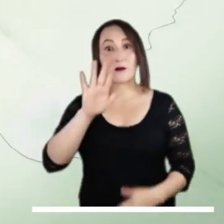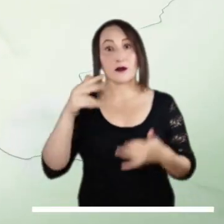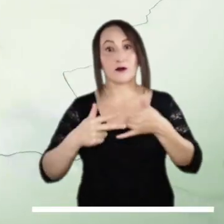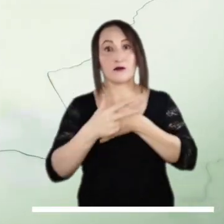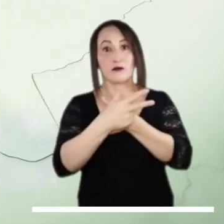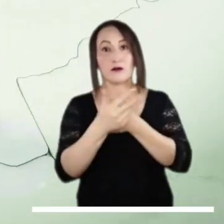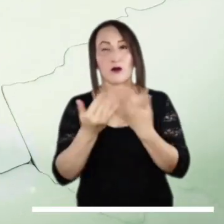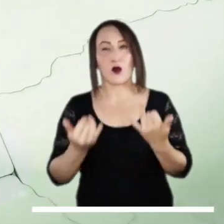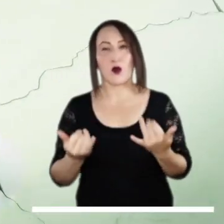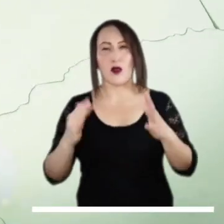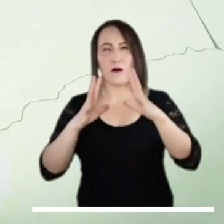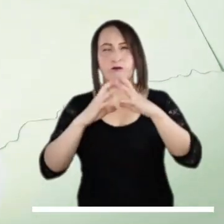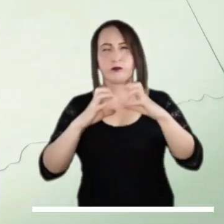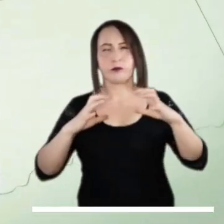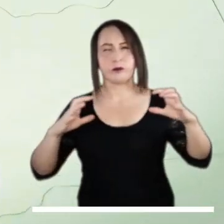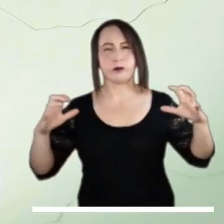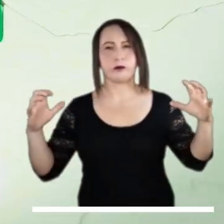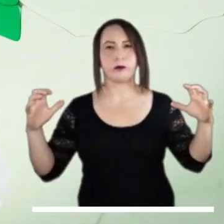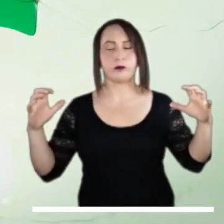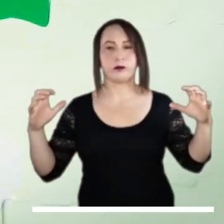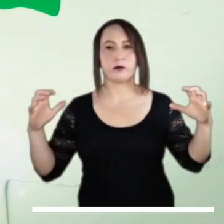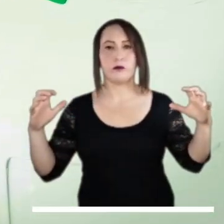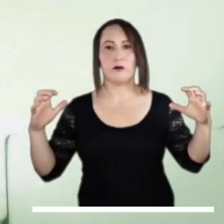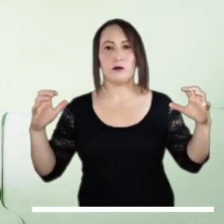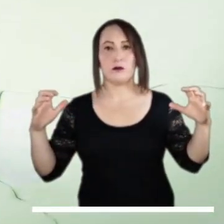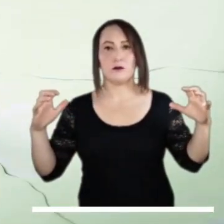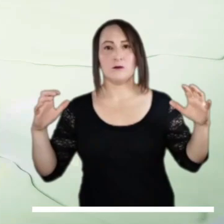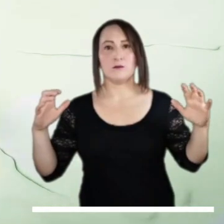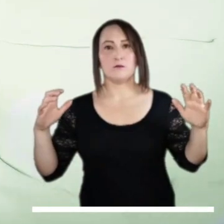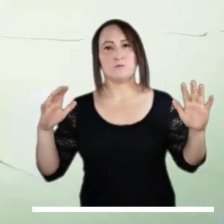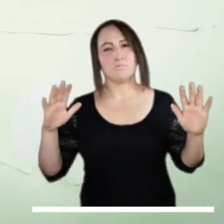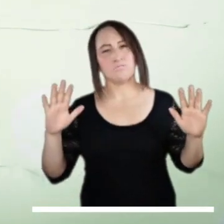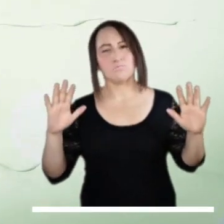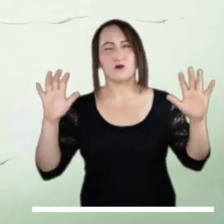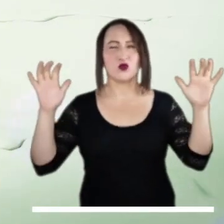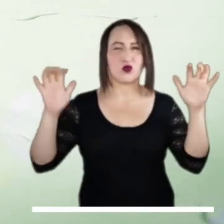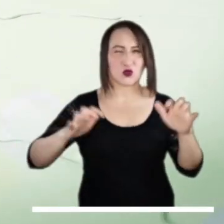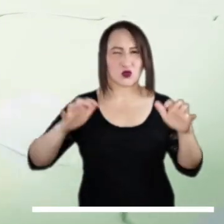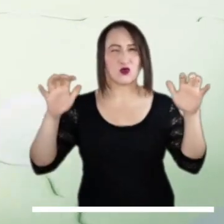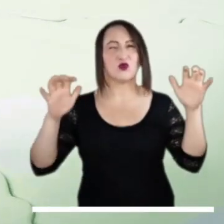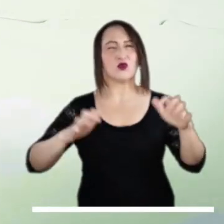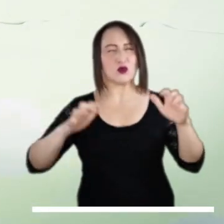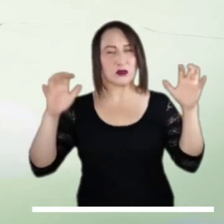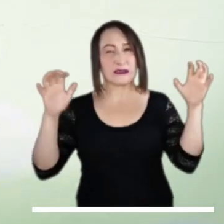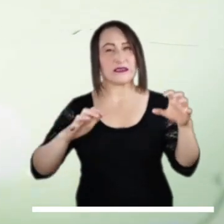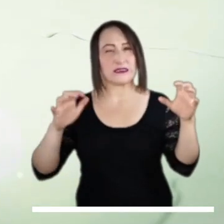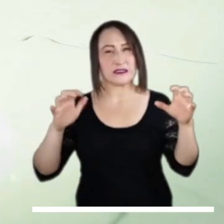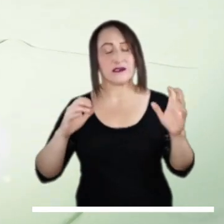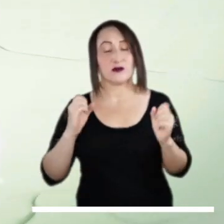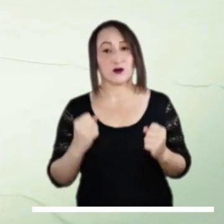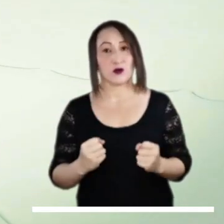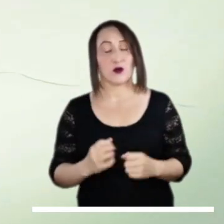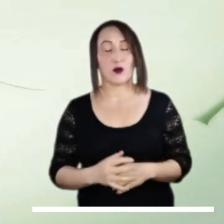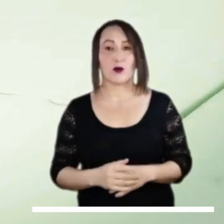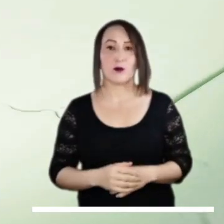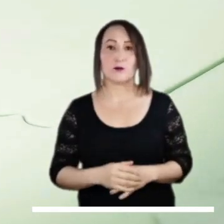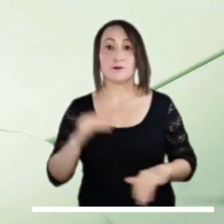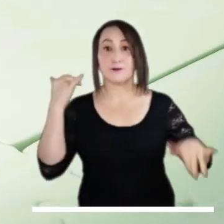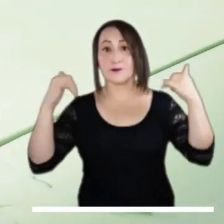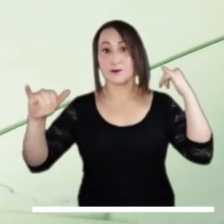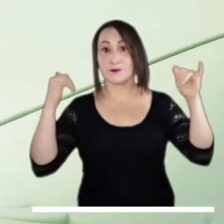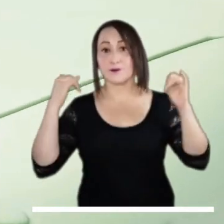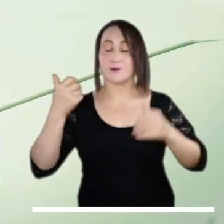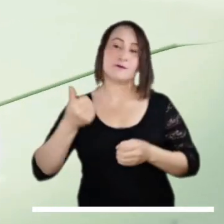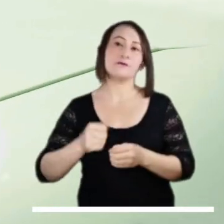Por su parte, la gran mayoría de los departamentos andinos amanecen hoy con una nubosidad parcial, aunque con bastantes lluvias de